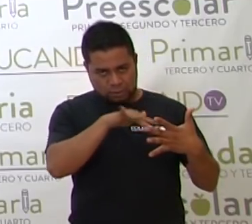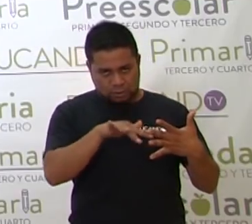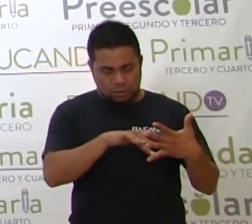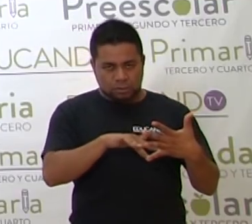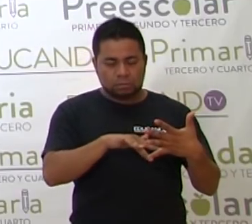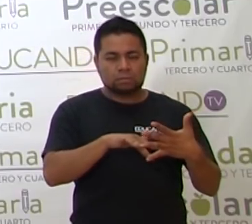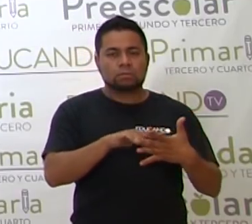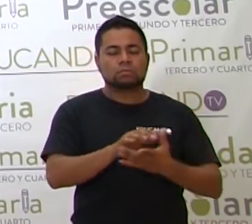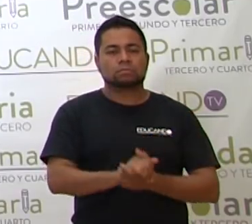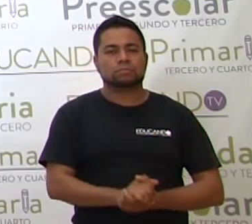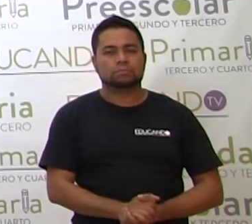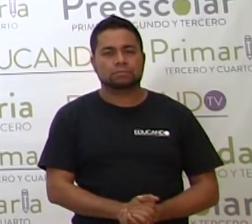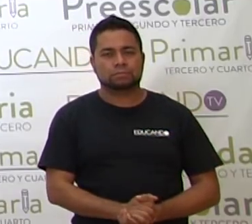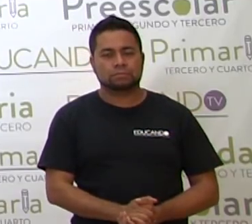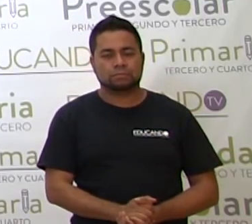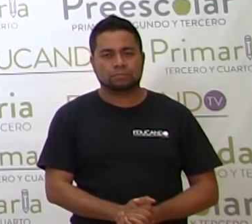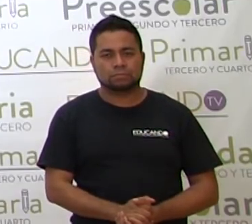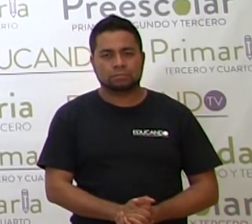descriptivos, bien,